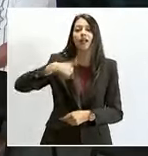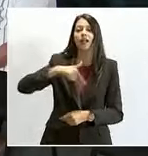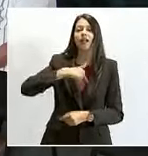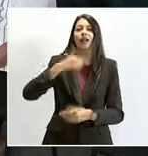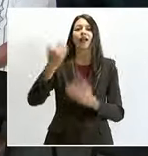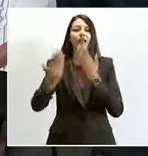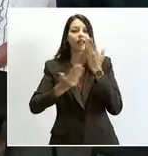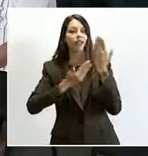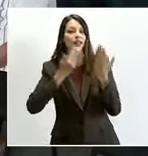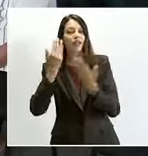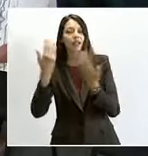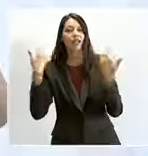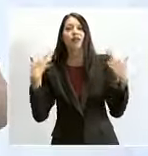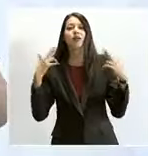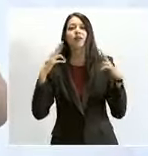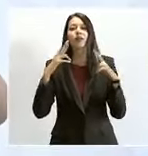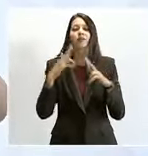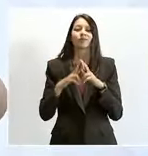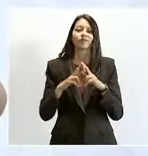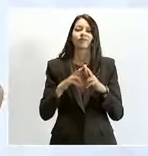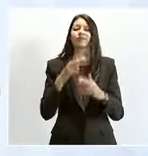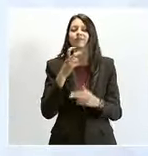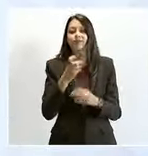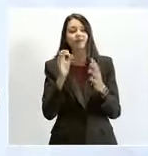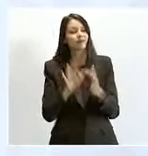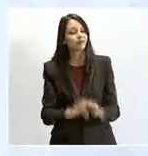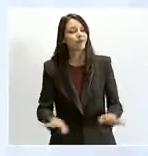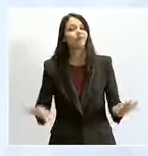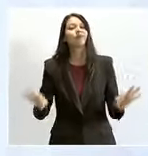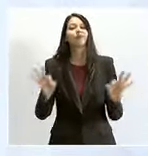y nuestros docentes es muy importante